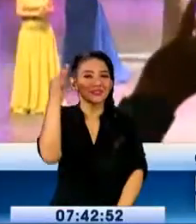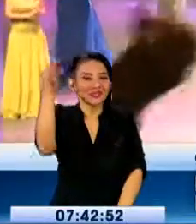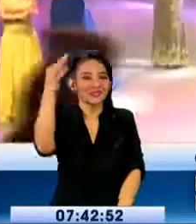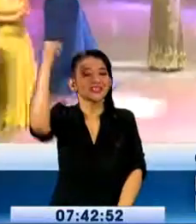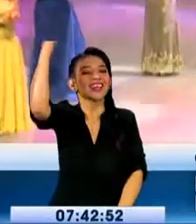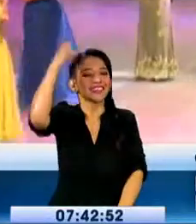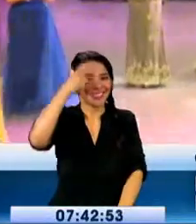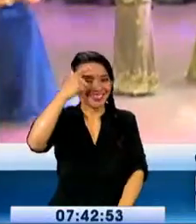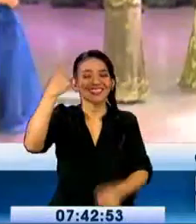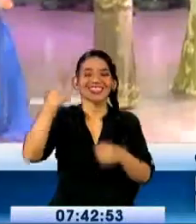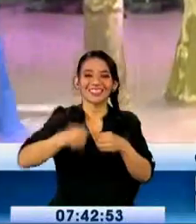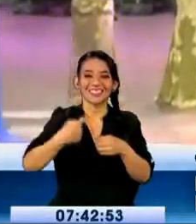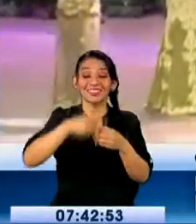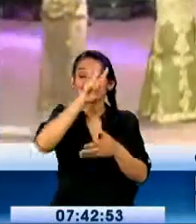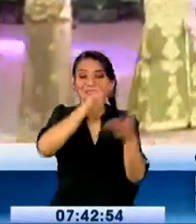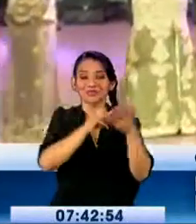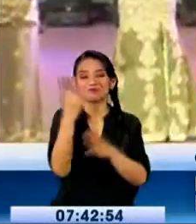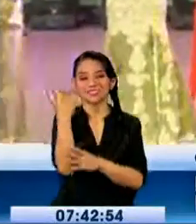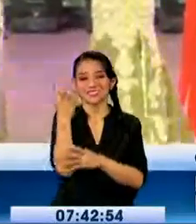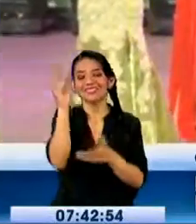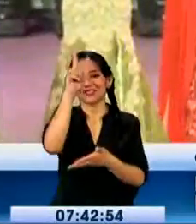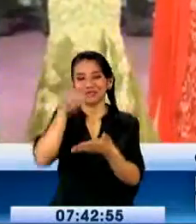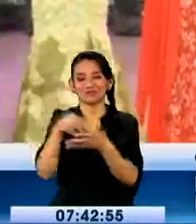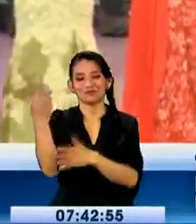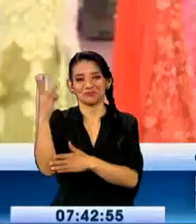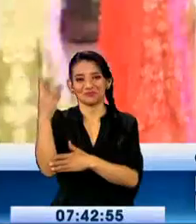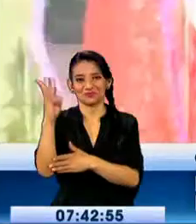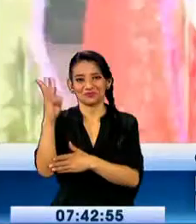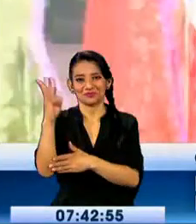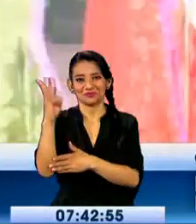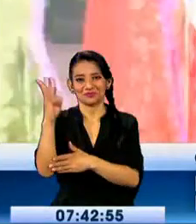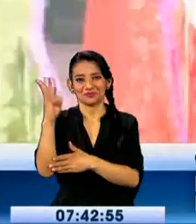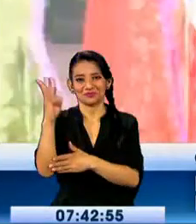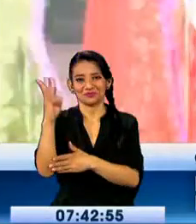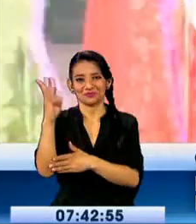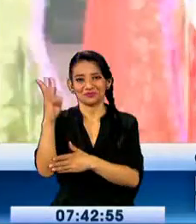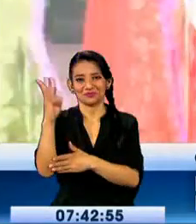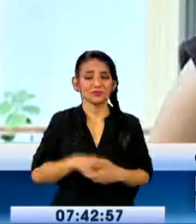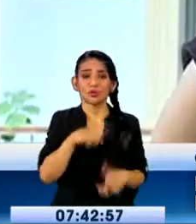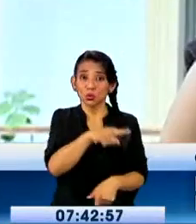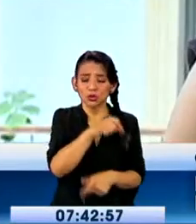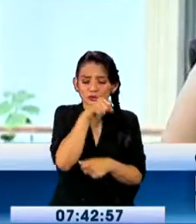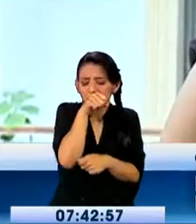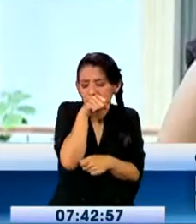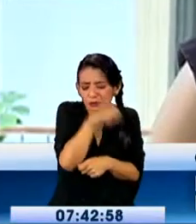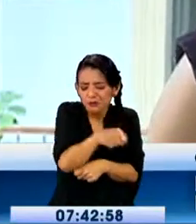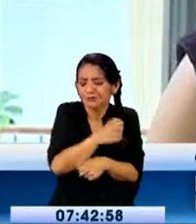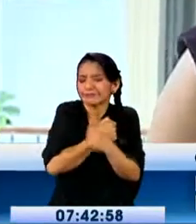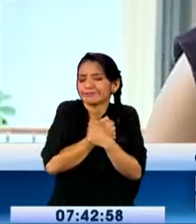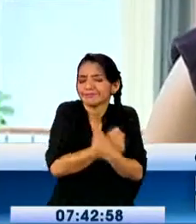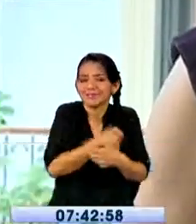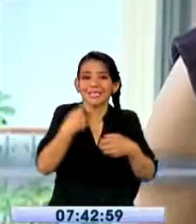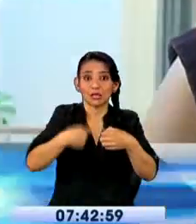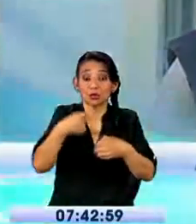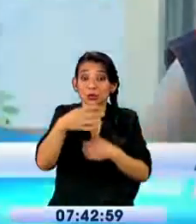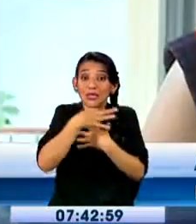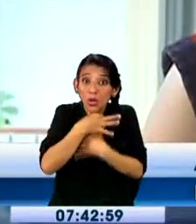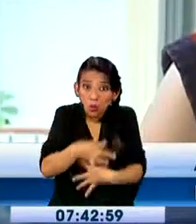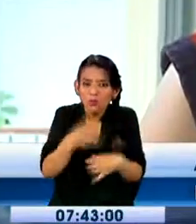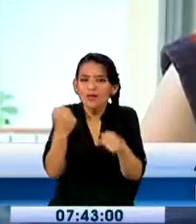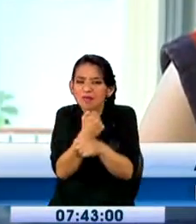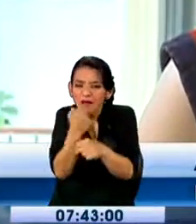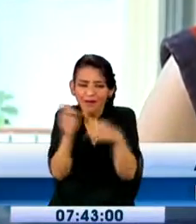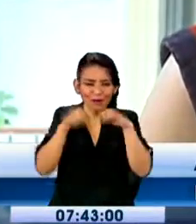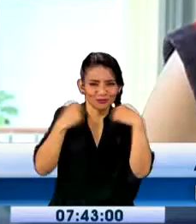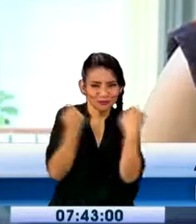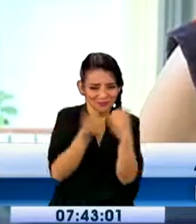coronadas como Reina de Quito 2015-2016. Si amas tu ciudad apasionadamente, si te encanta trabajar a favor de los